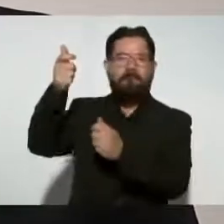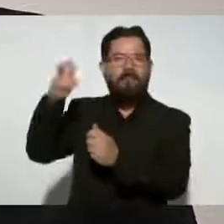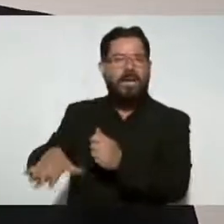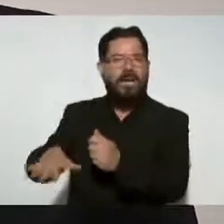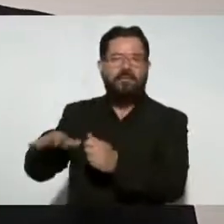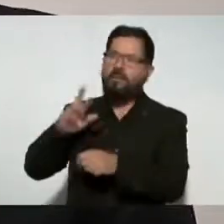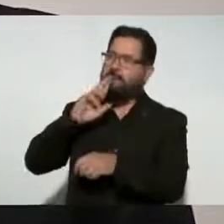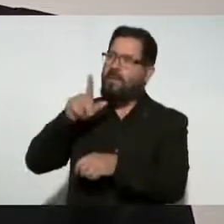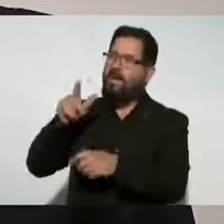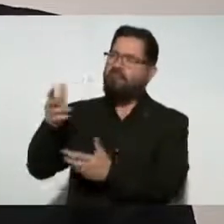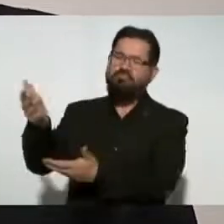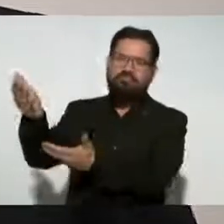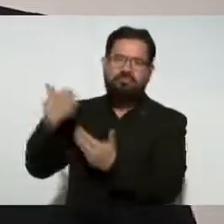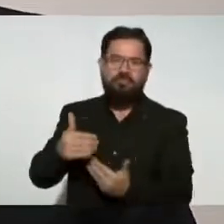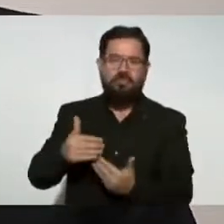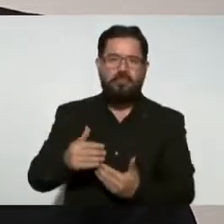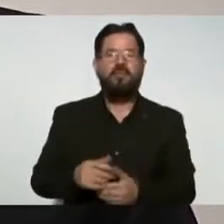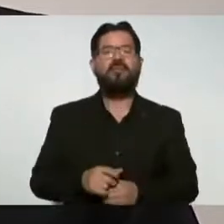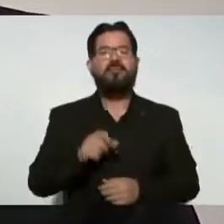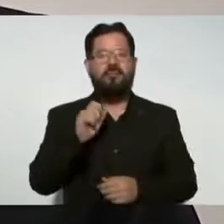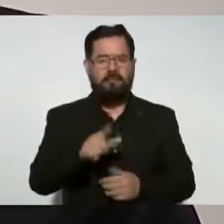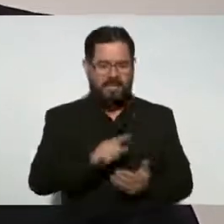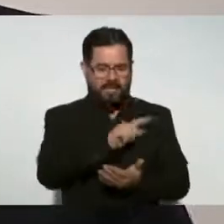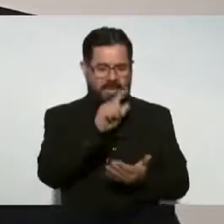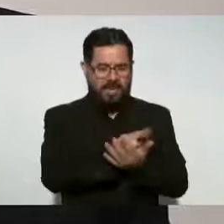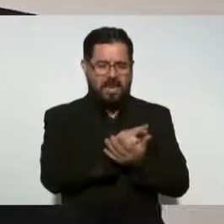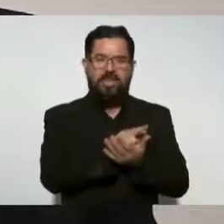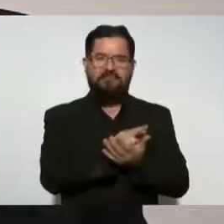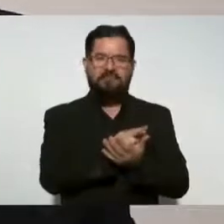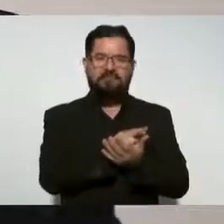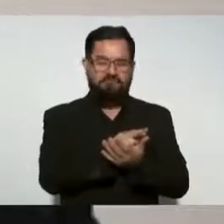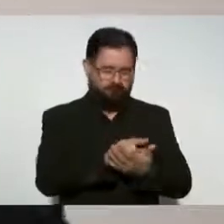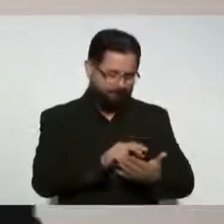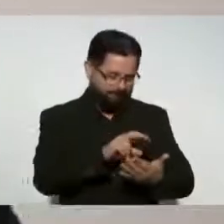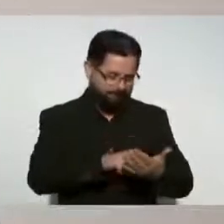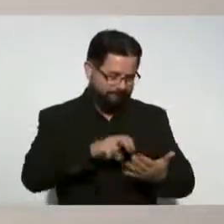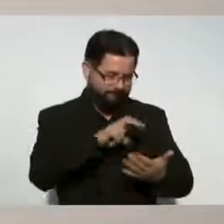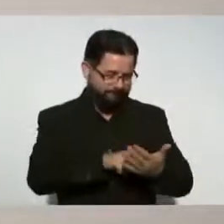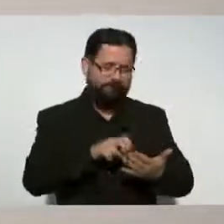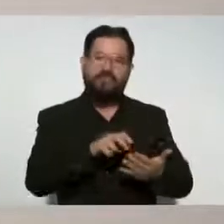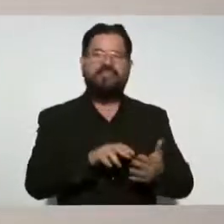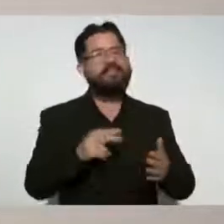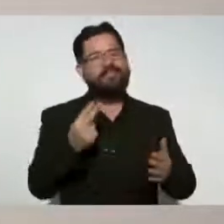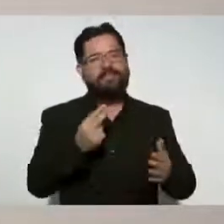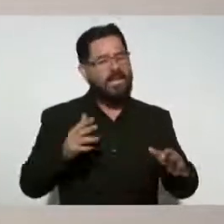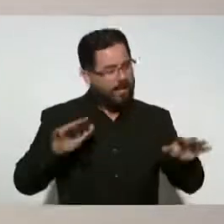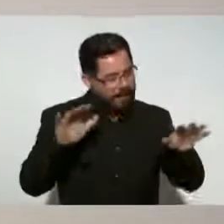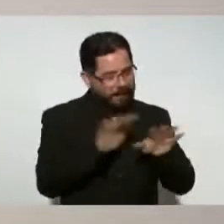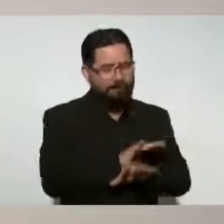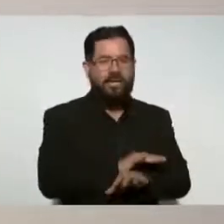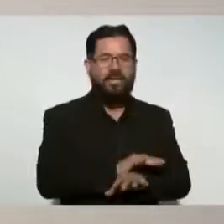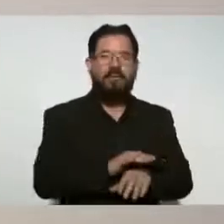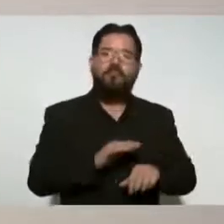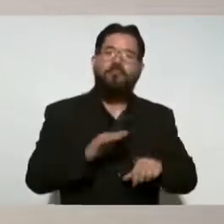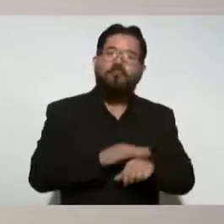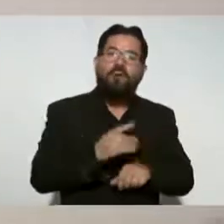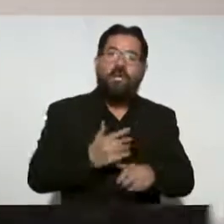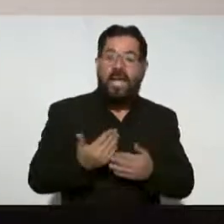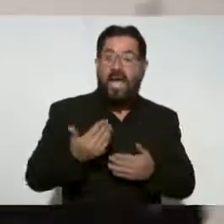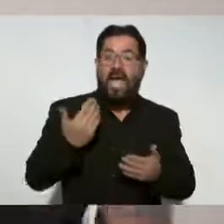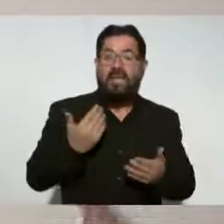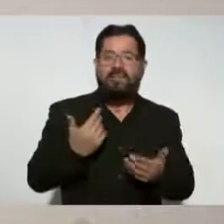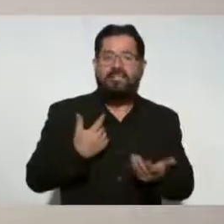Tuvimos que modificar las leyes porque no se podía comprar en el extranjero.